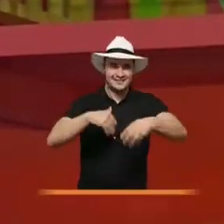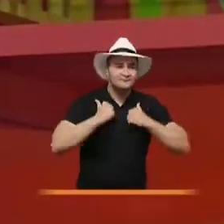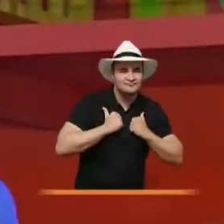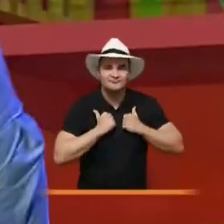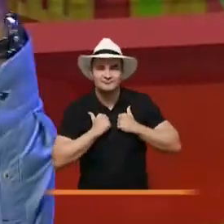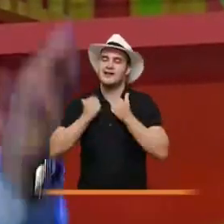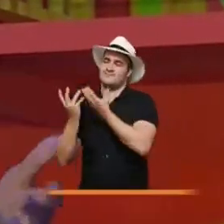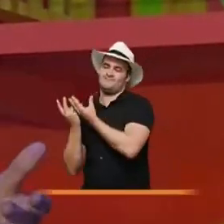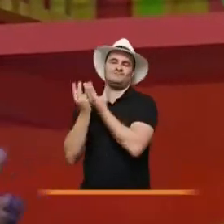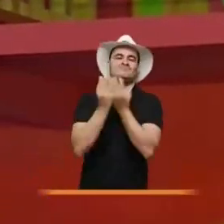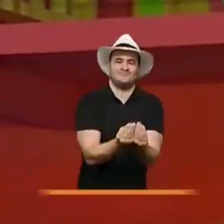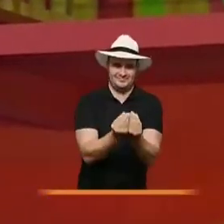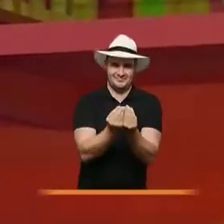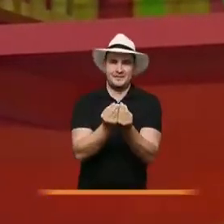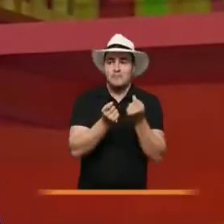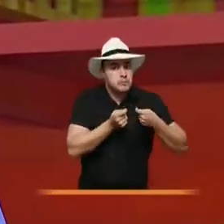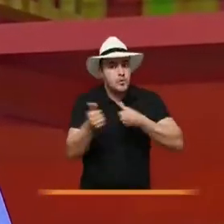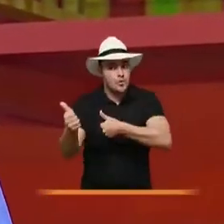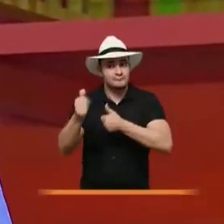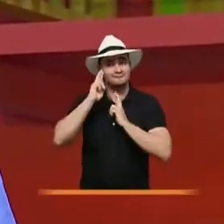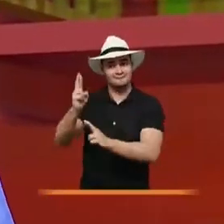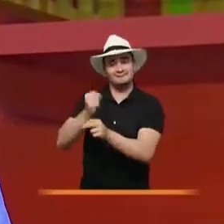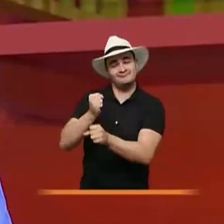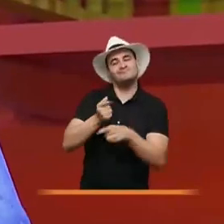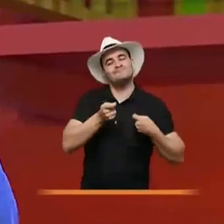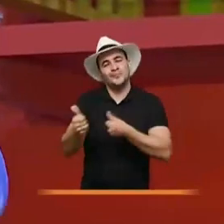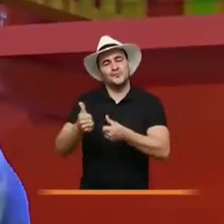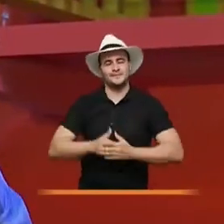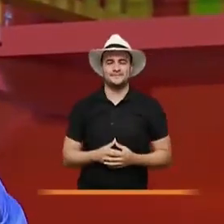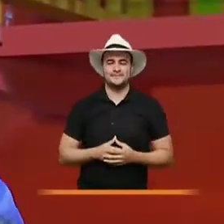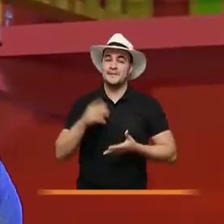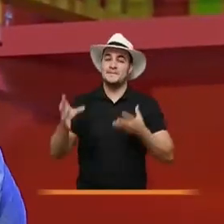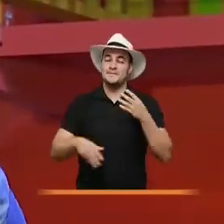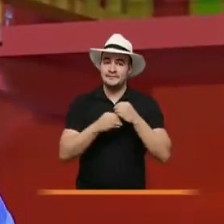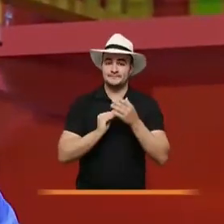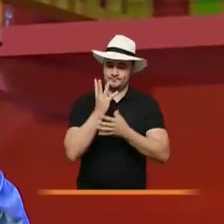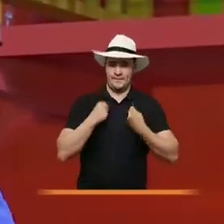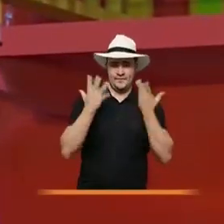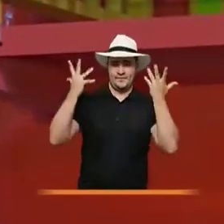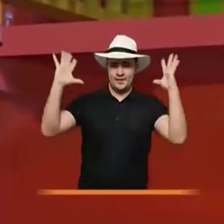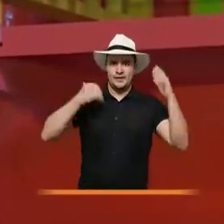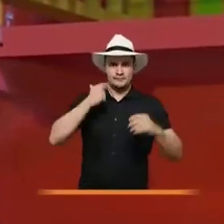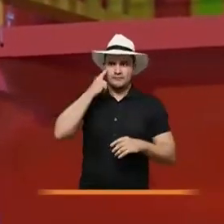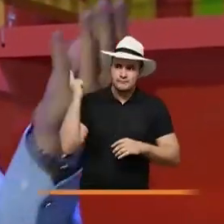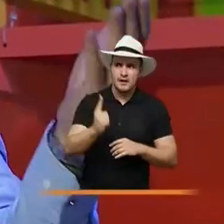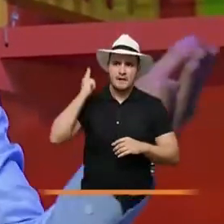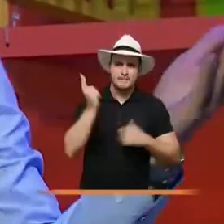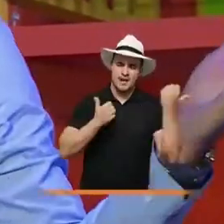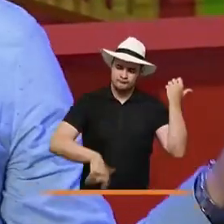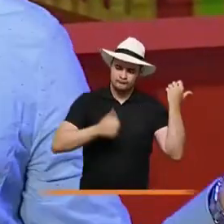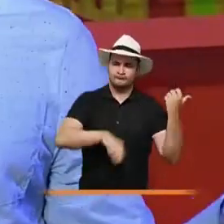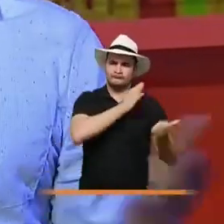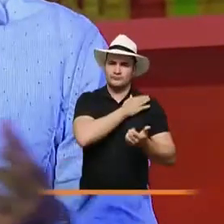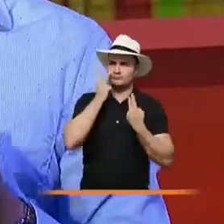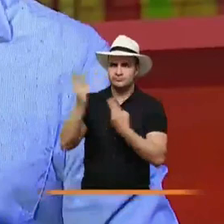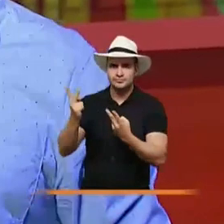parte de ese grupo de artistas adicionalmente tenemos que la feria de las flores estuvo llena de probadores estuvo